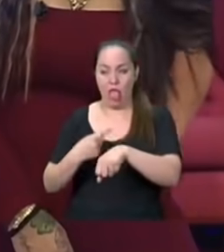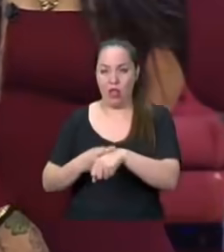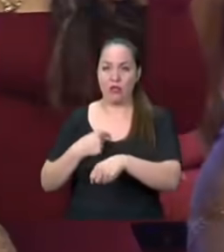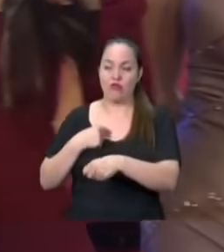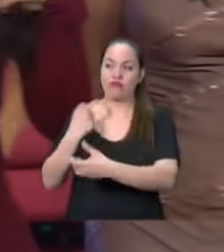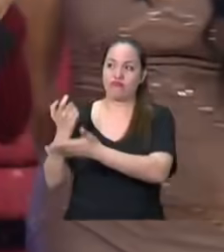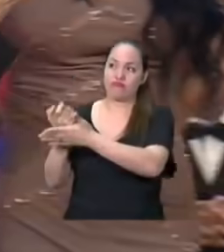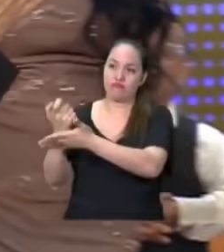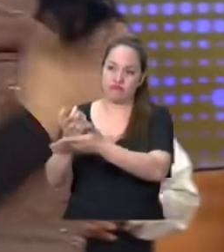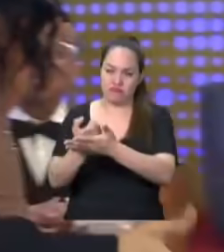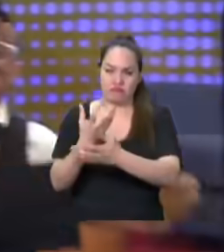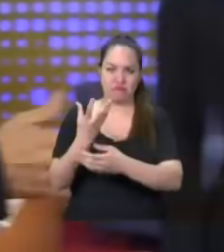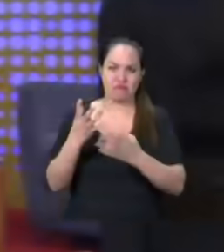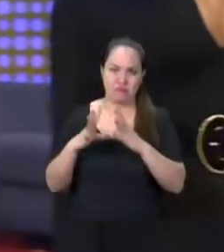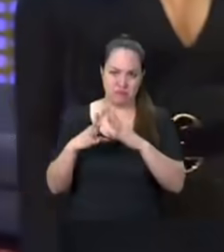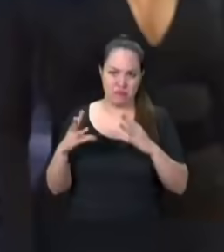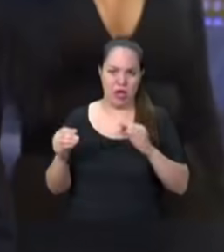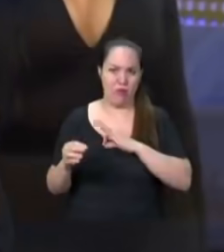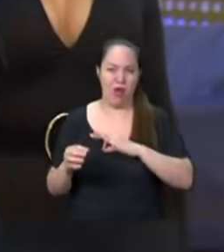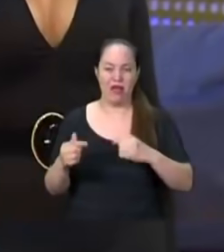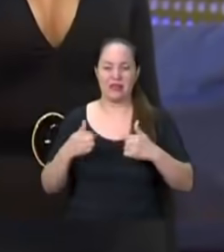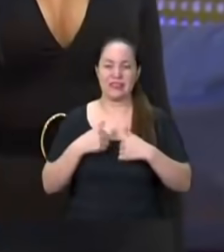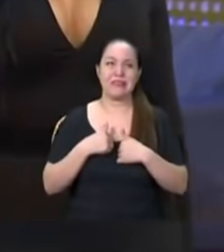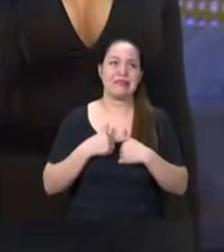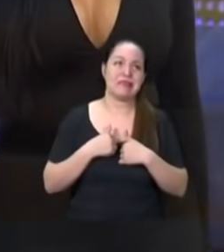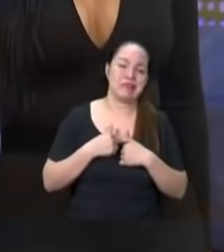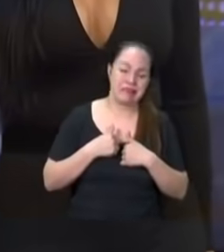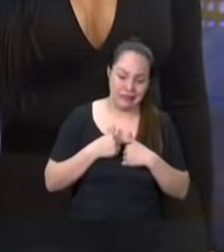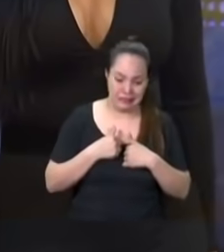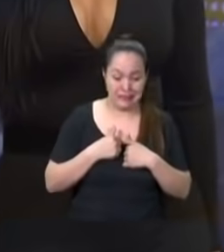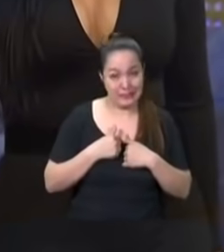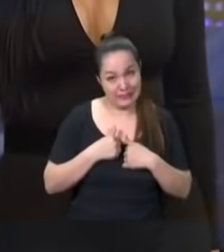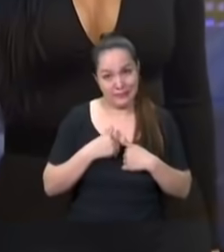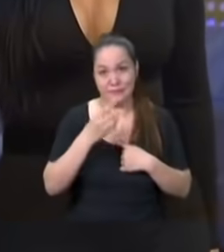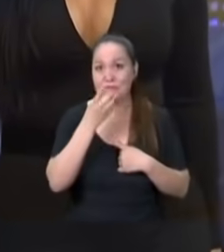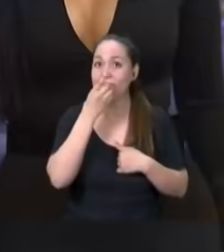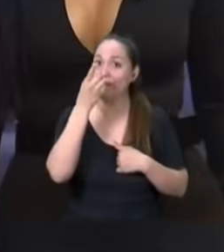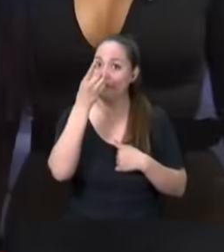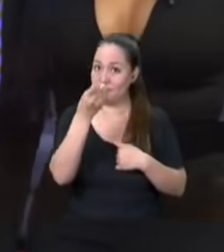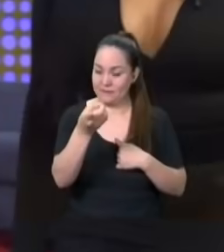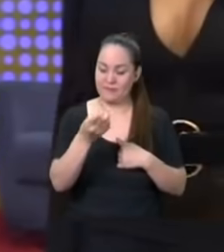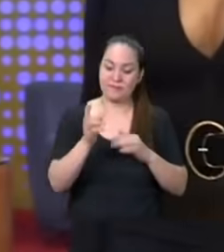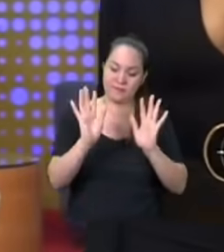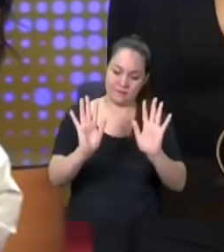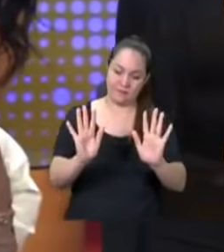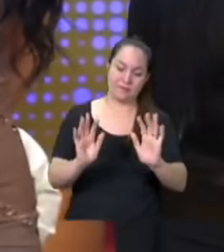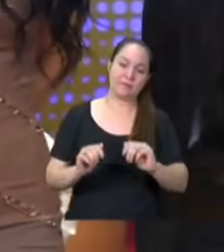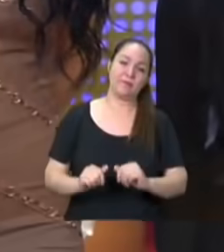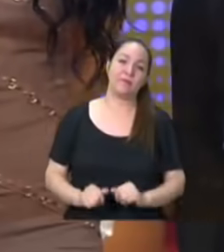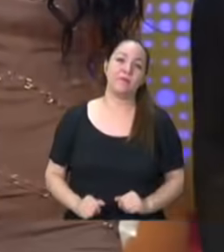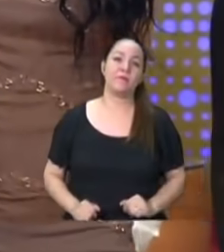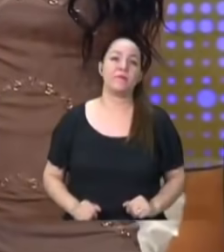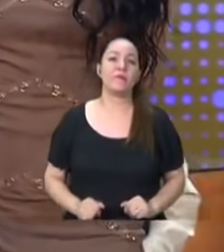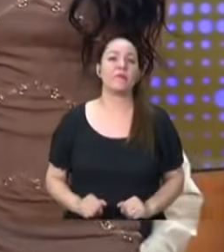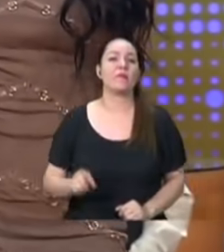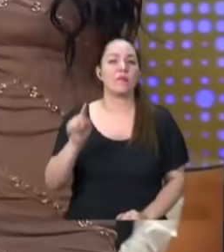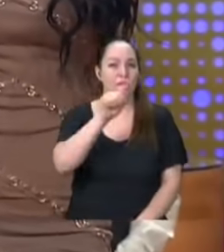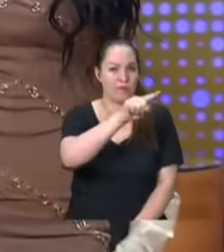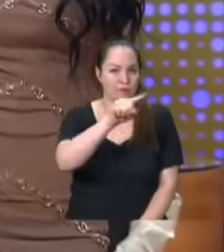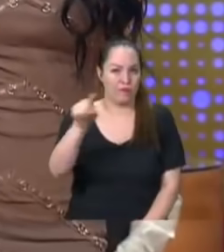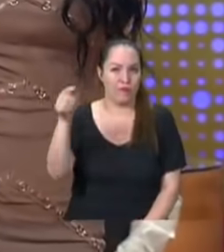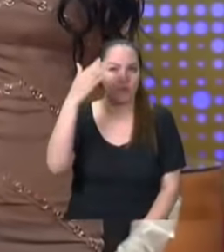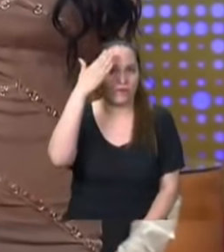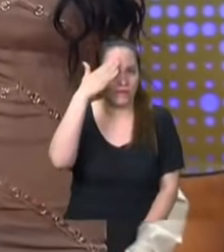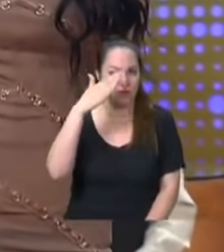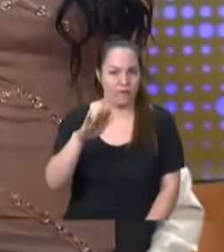qué me toca a mí decir estas cosas? Dígalo. Porque ahí te va. A ver. ¿Sabían ustedes? Voy a